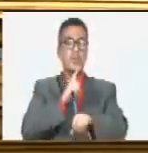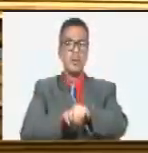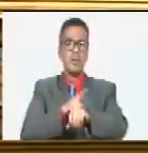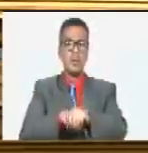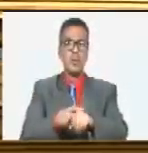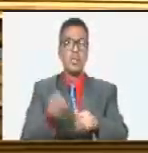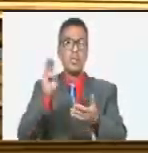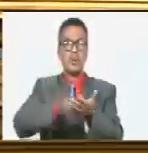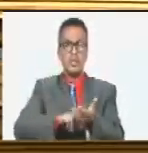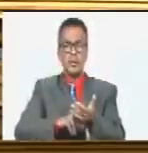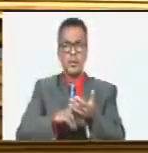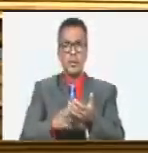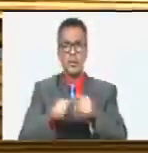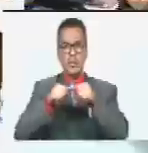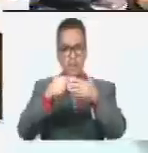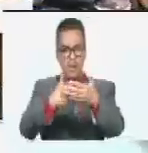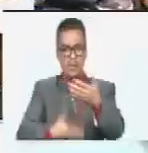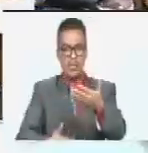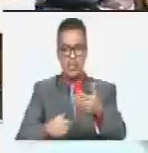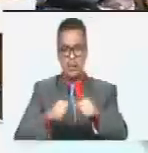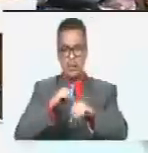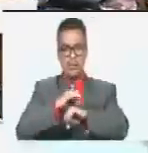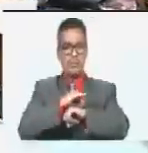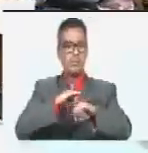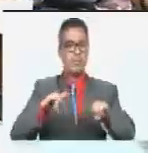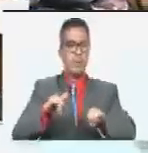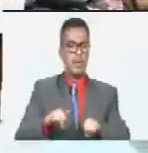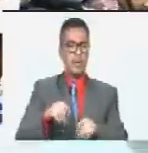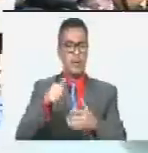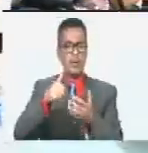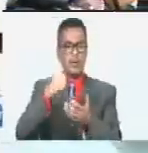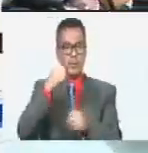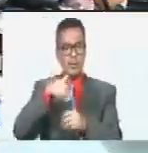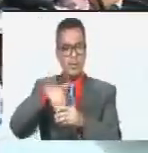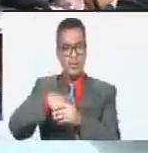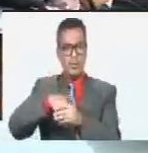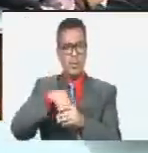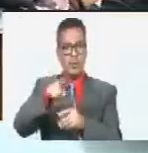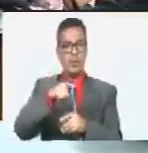matavotos, que quieren volver a los muertos votando.